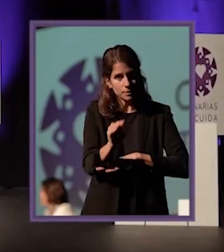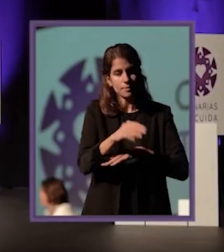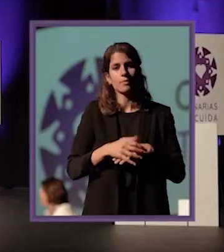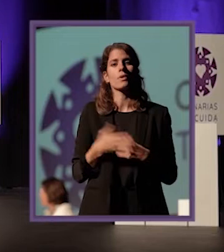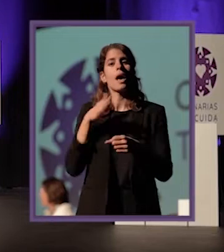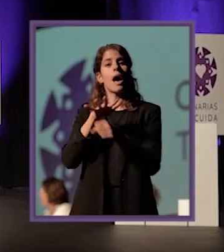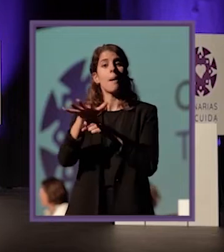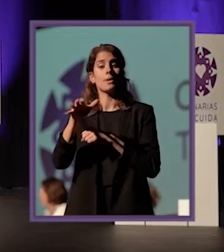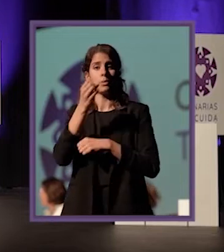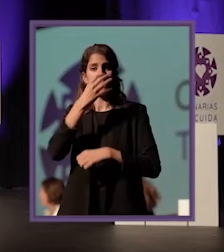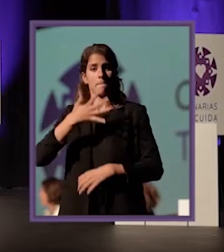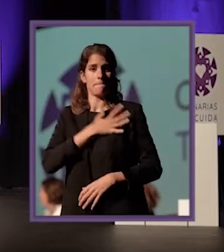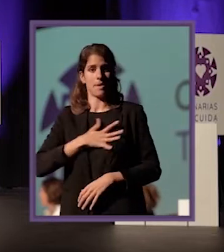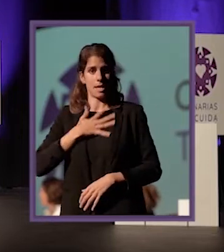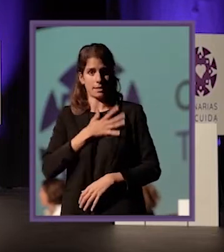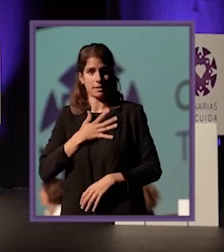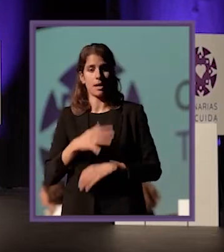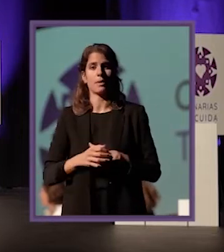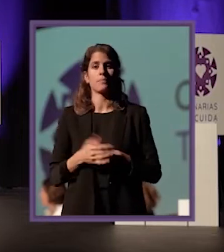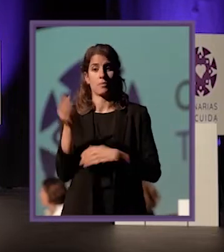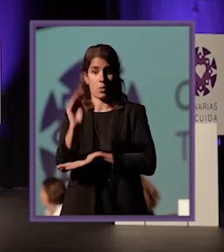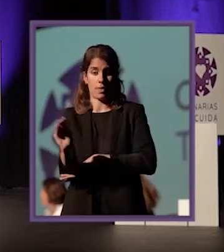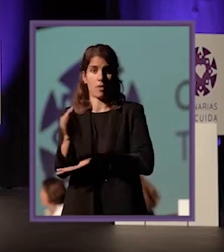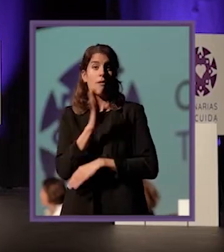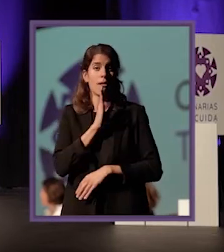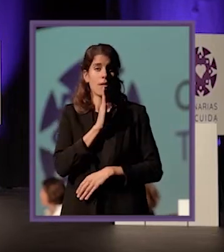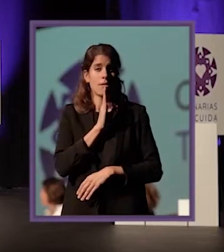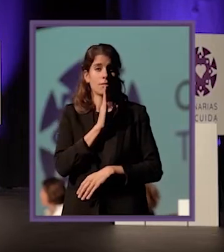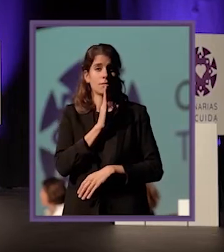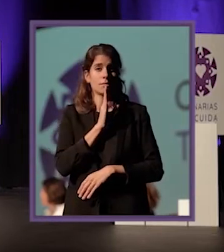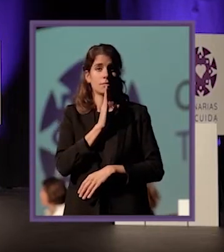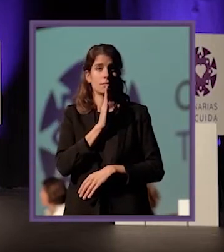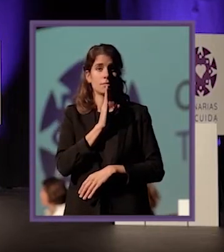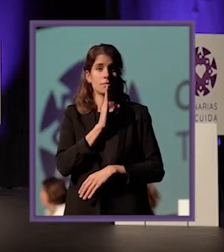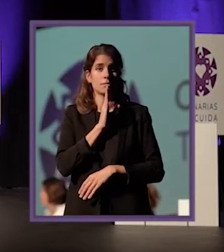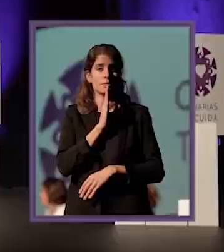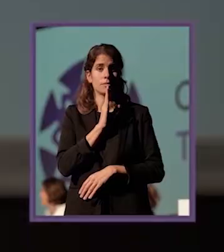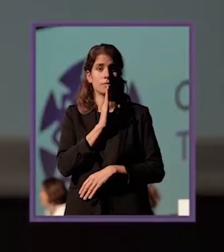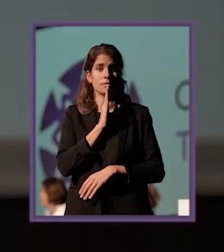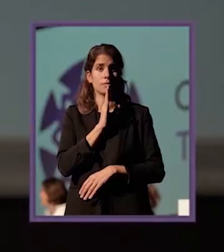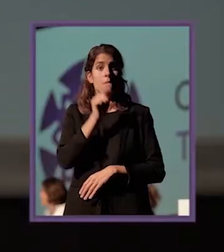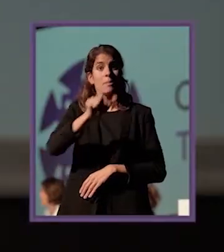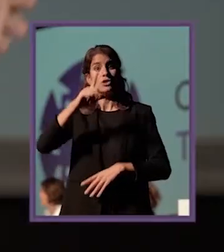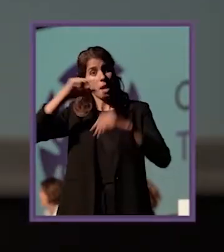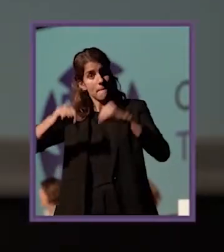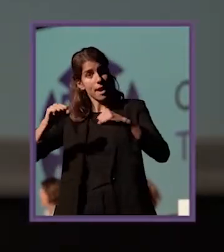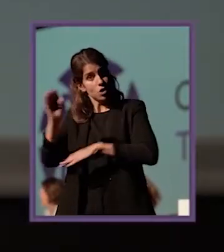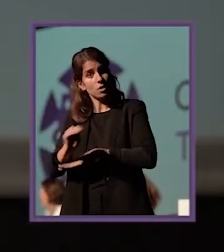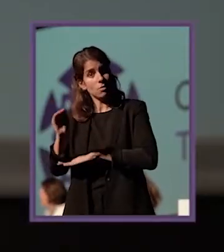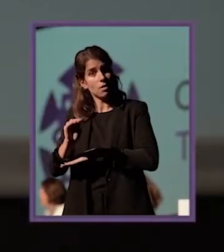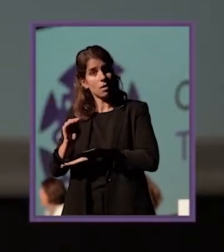del bienestar, a los cuidados, como hablábamos antes, de personas mayores, pero no